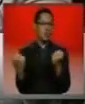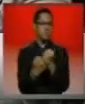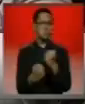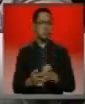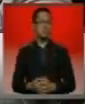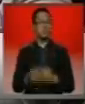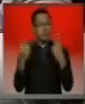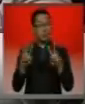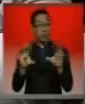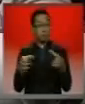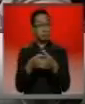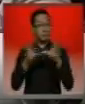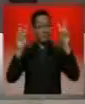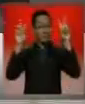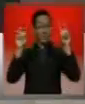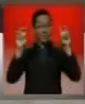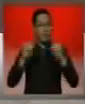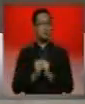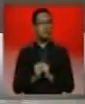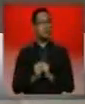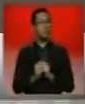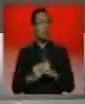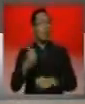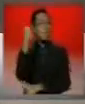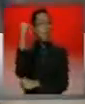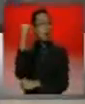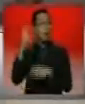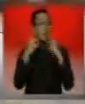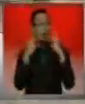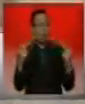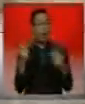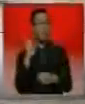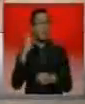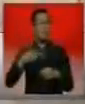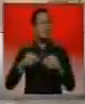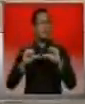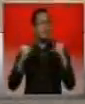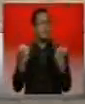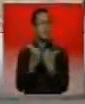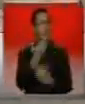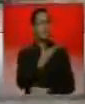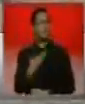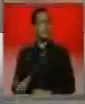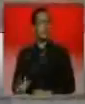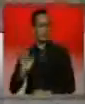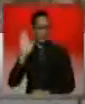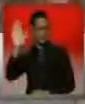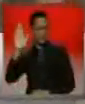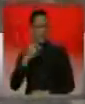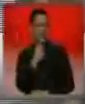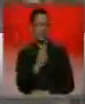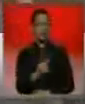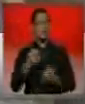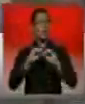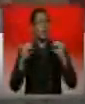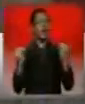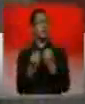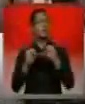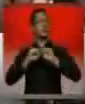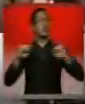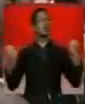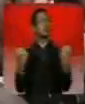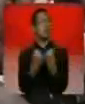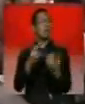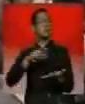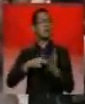construcción del poder popular con la participación de la presidenta de la Asamblea, Gabriela Rivadeneira, quien se refería al planteamiento de las organizaciones sociales.